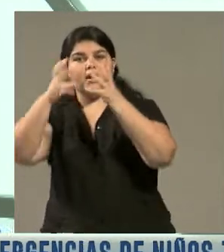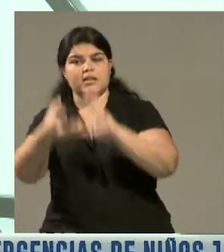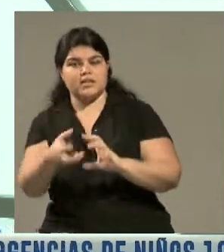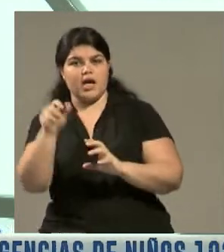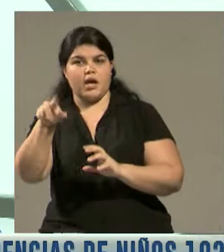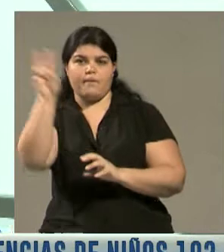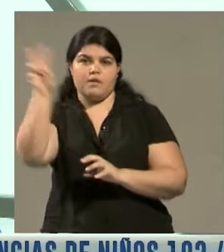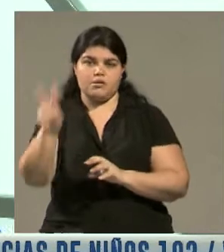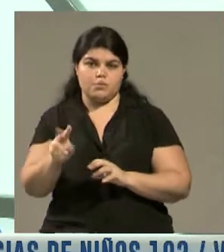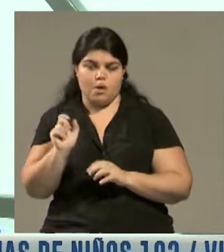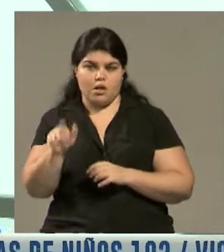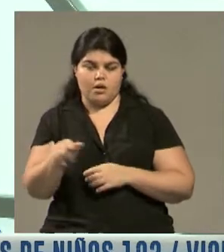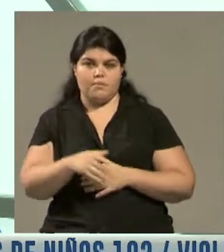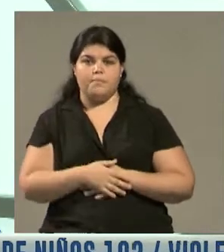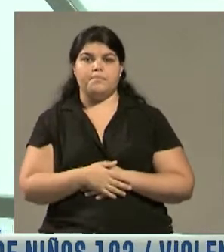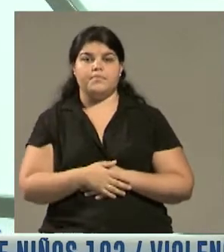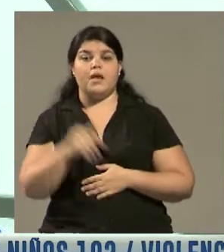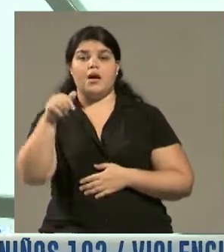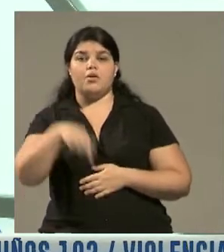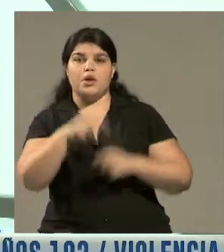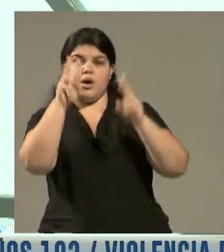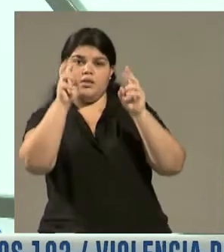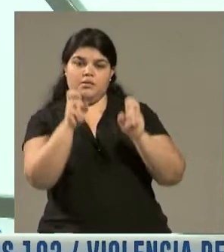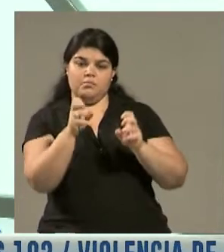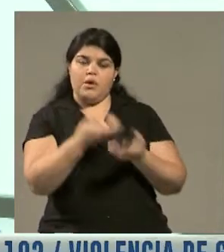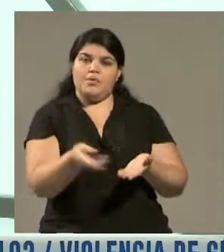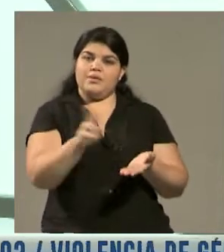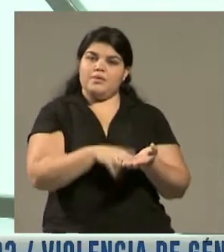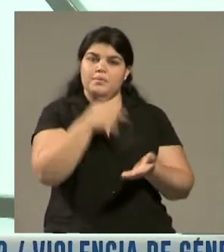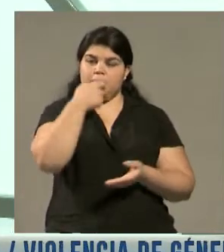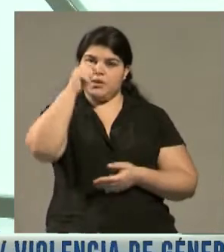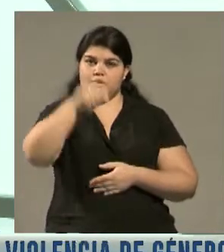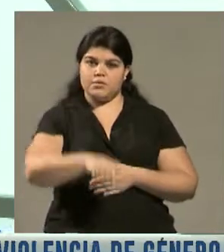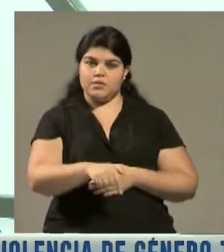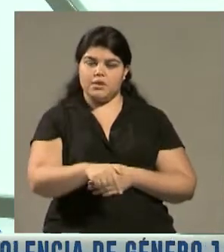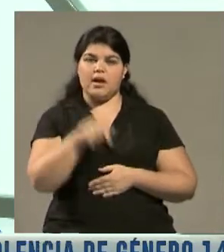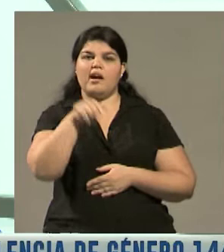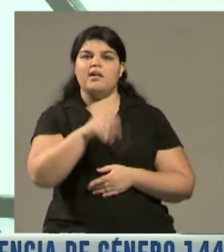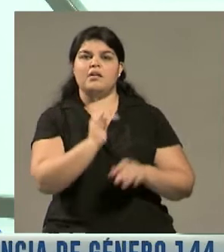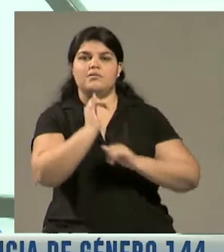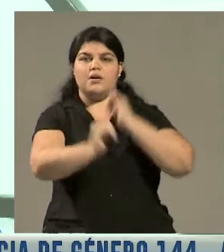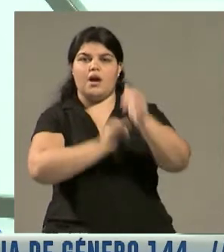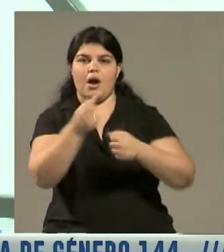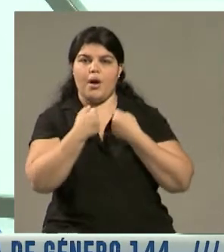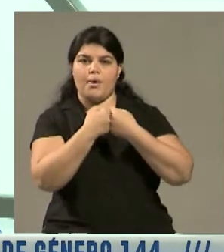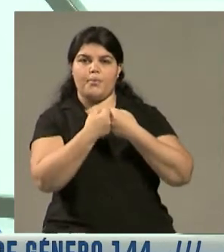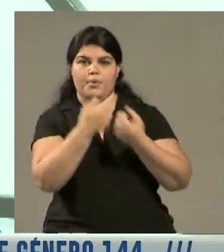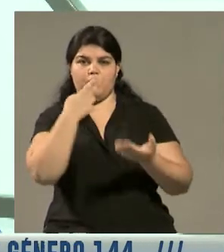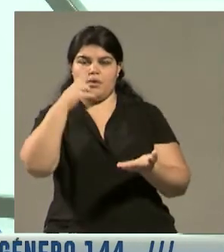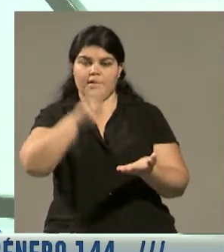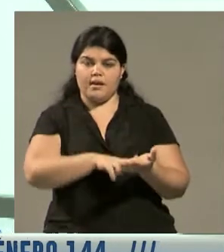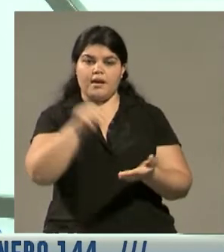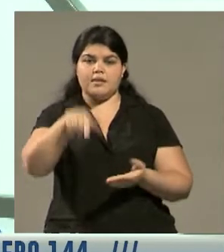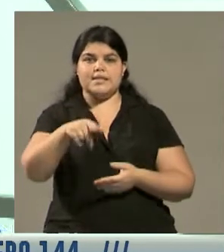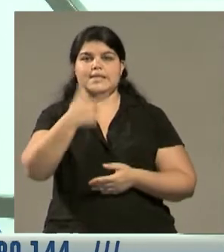atraviesa Venezuela. Ahora sí, volvemos a Mendoza. Tenemos que hablar del consenso fiscal que justamente el Senado